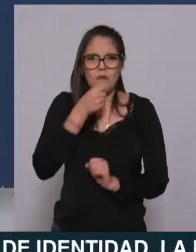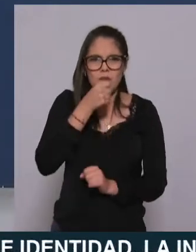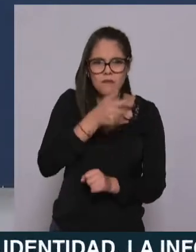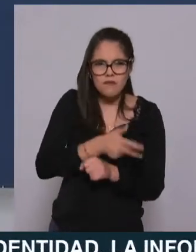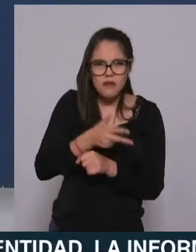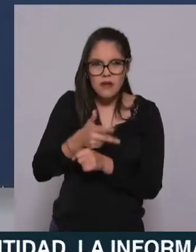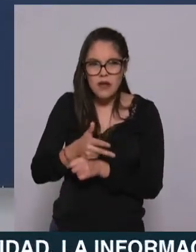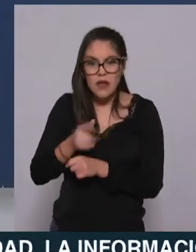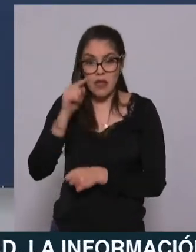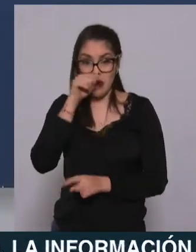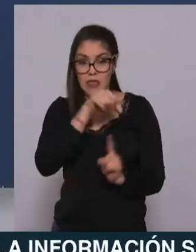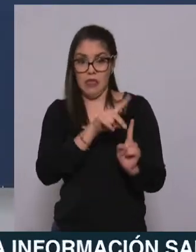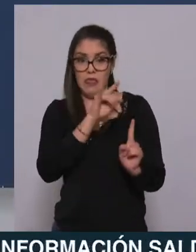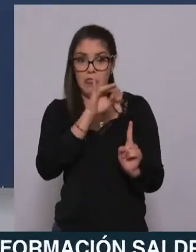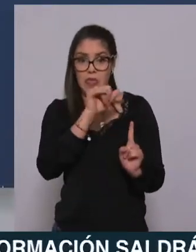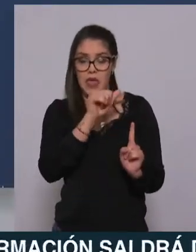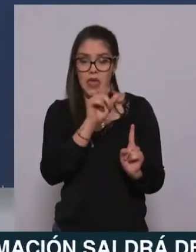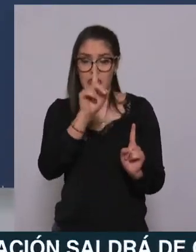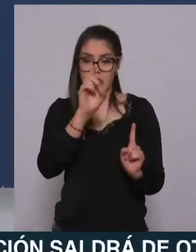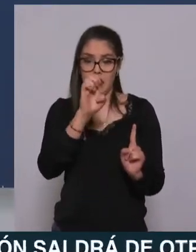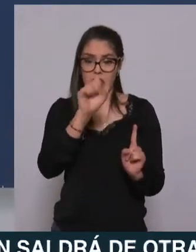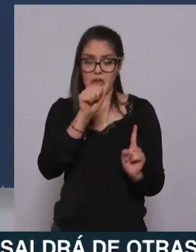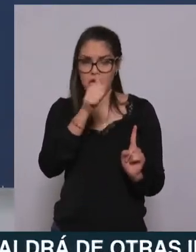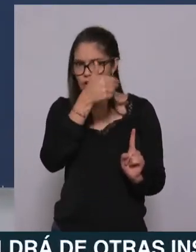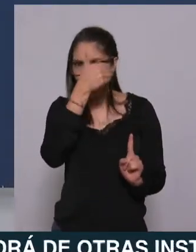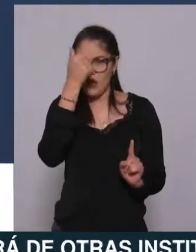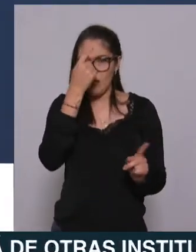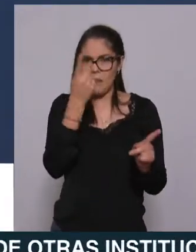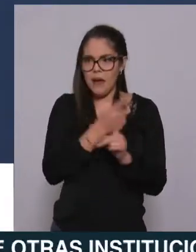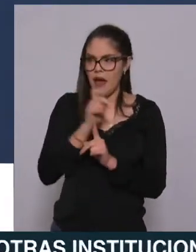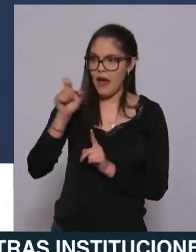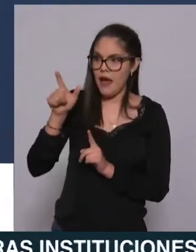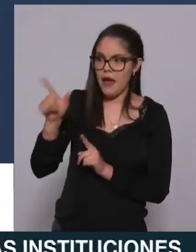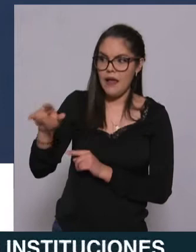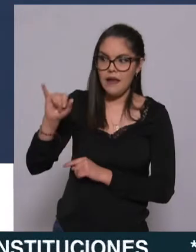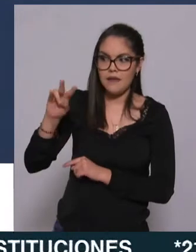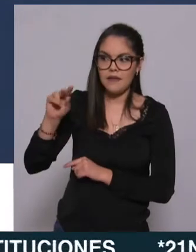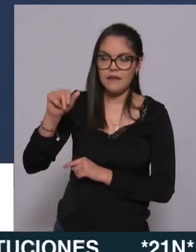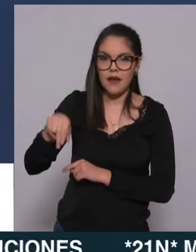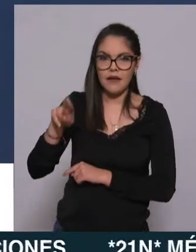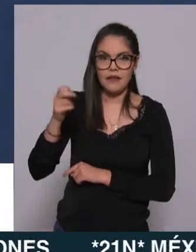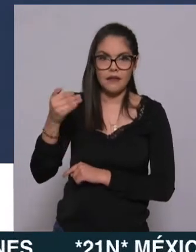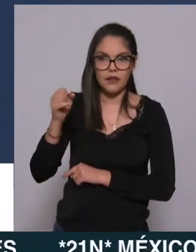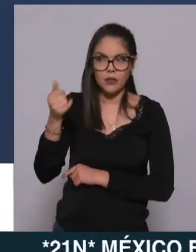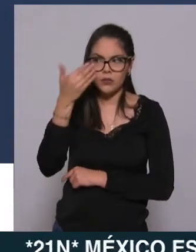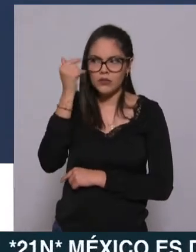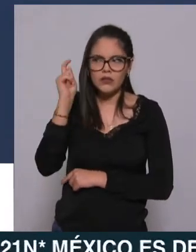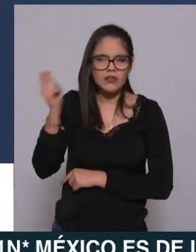la DEA desconocía la acción de este personaje, Iván Reyes, y desconocía la acción